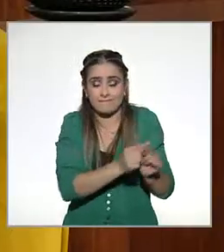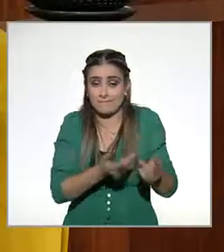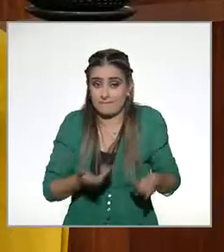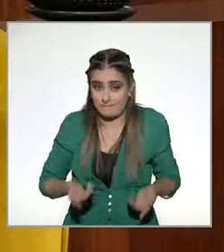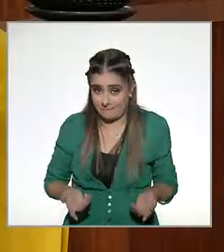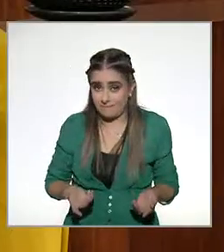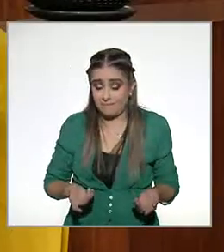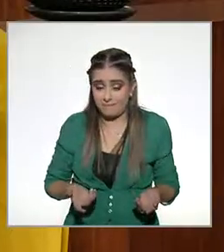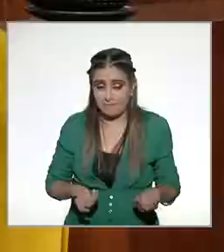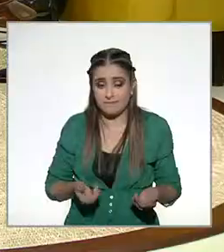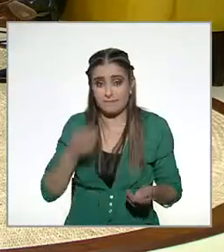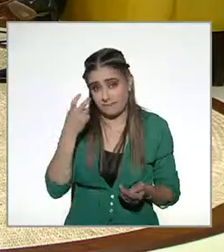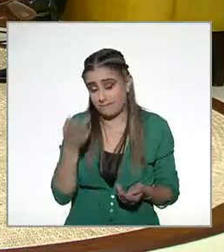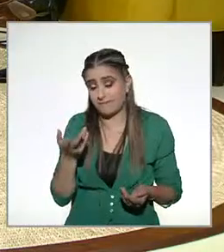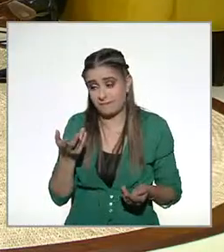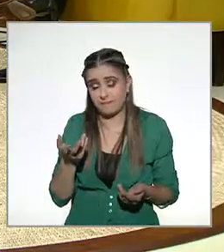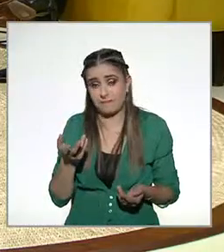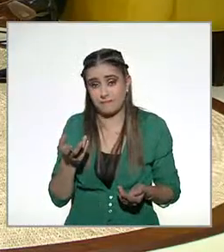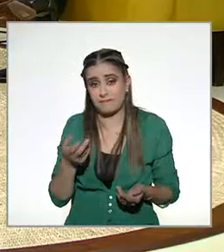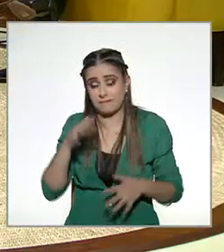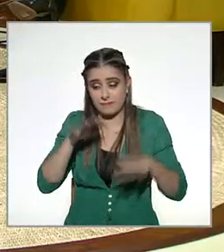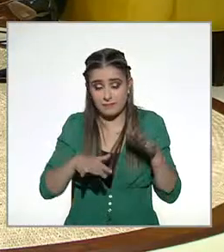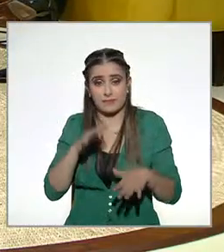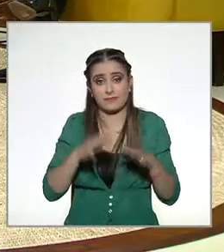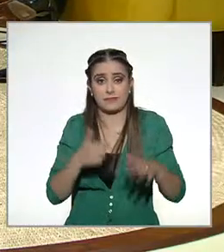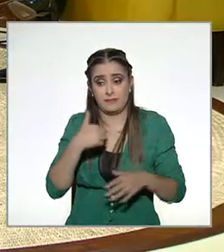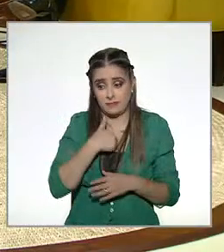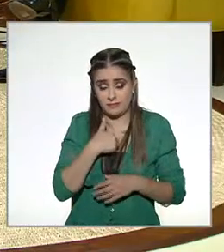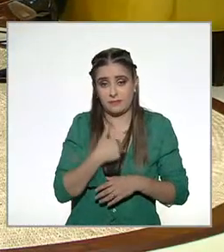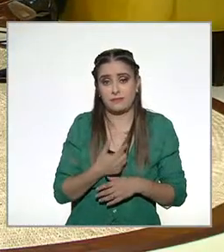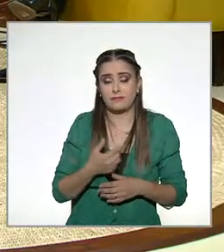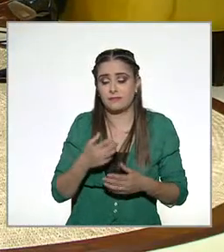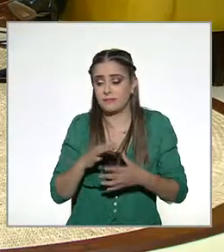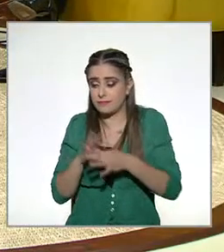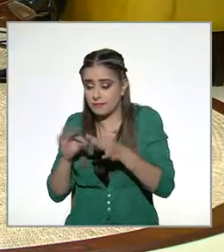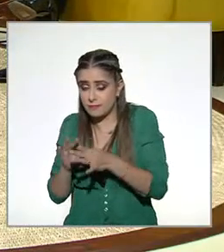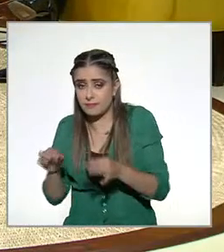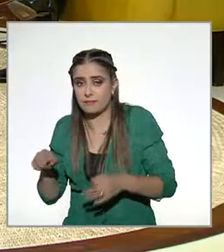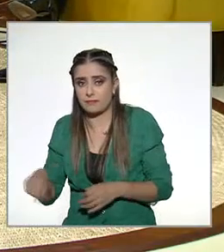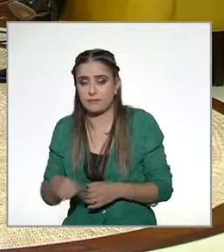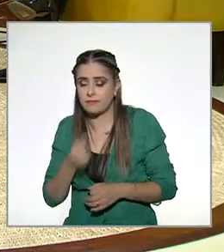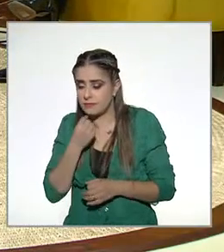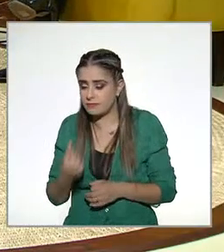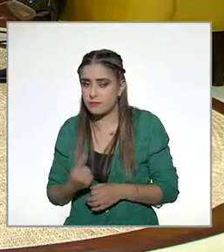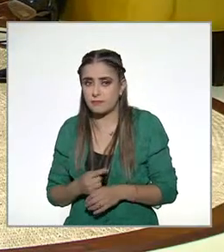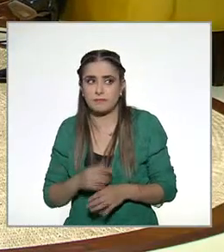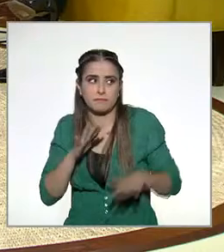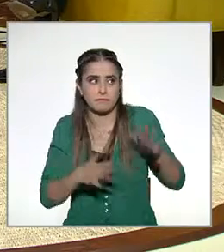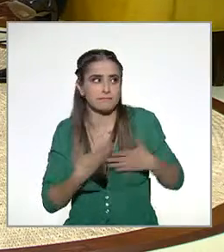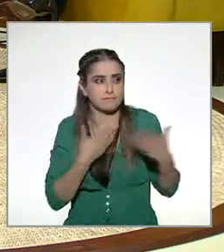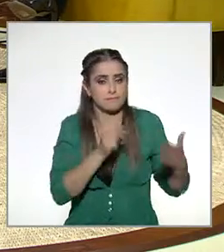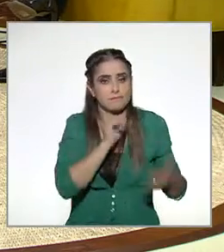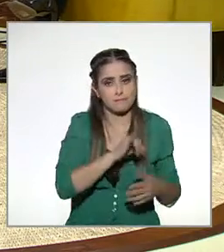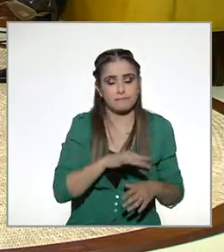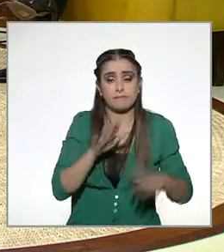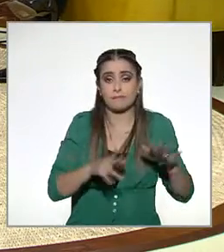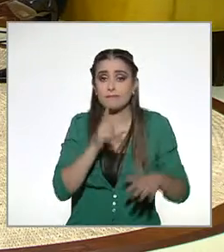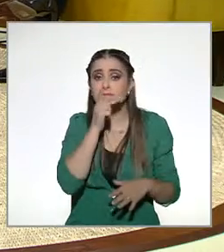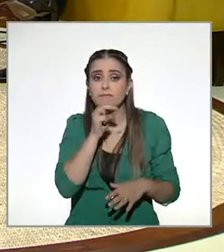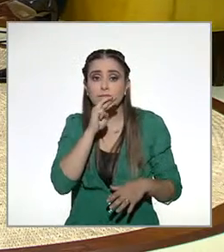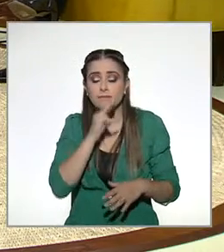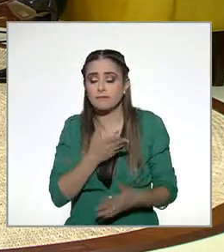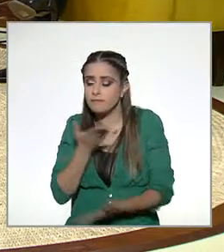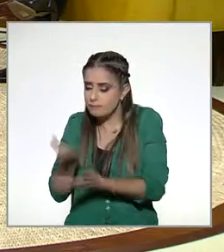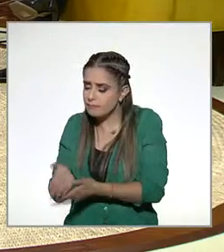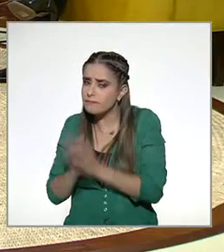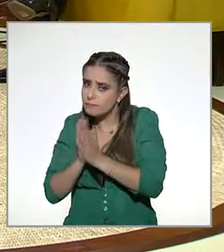¿no, Javier? De también qué tanto, este, sedes de algo tuyo, ¿no? Entonces, este, hay, o hay mamás, por ejemplo, o papás que le piden a los